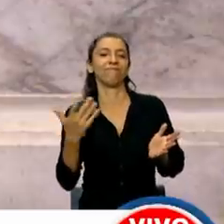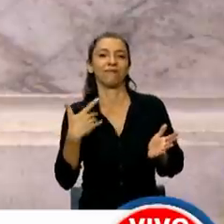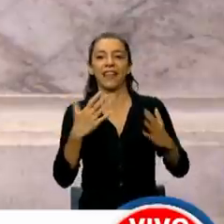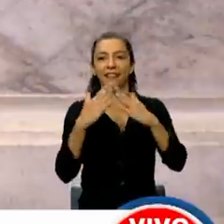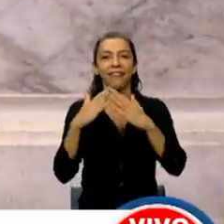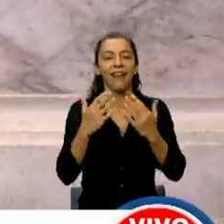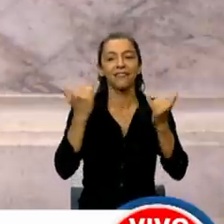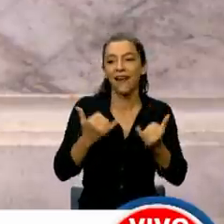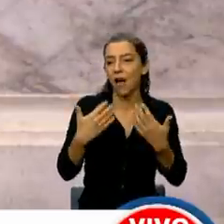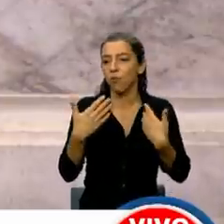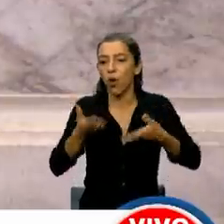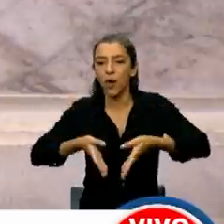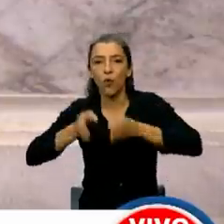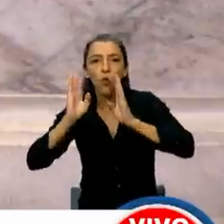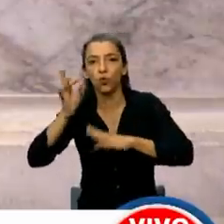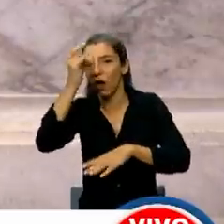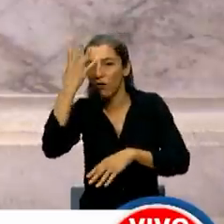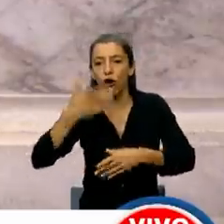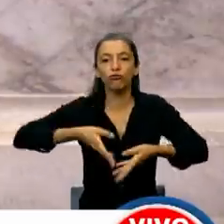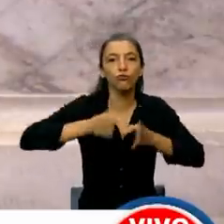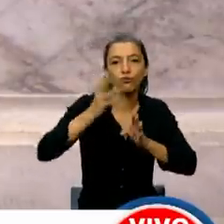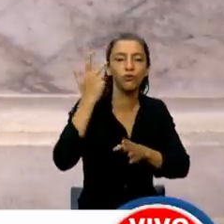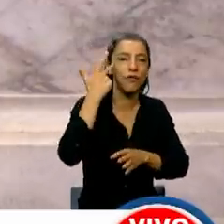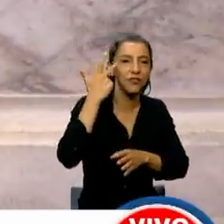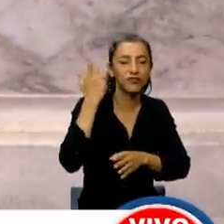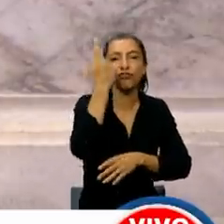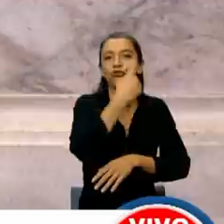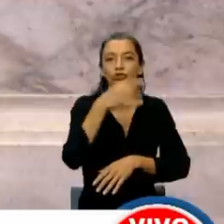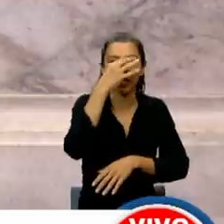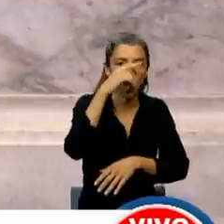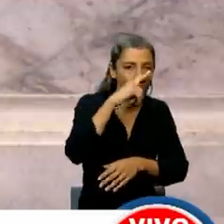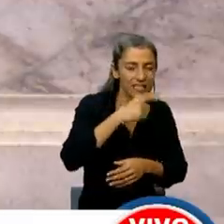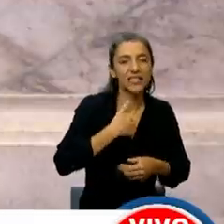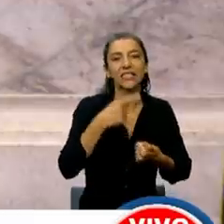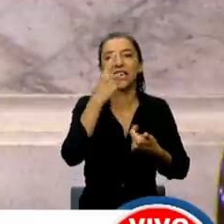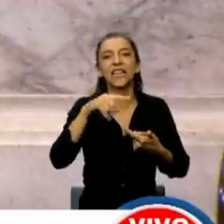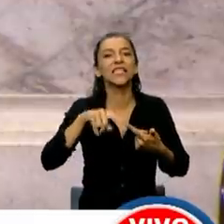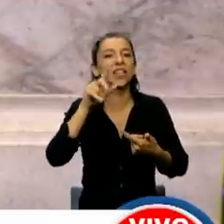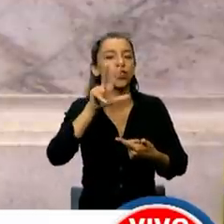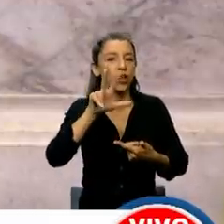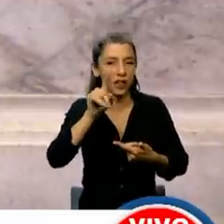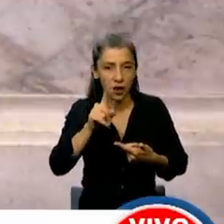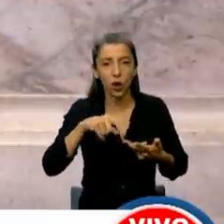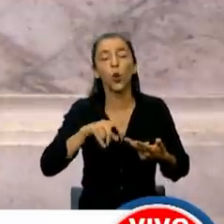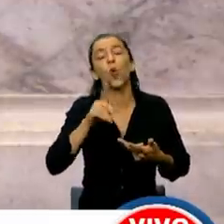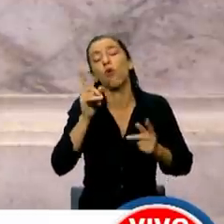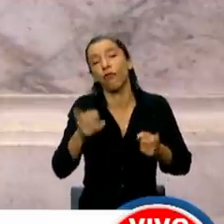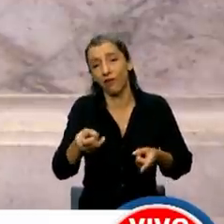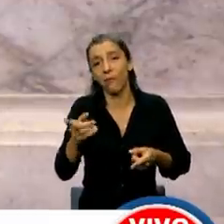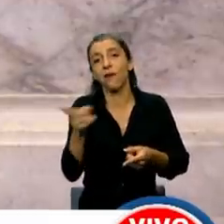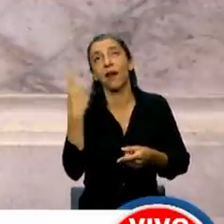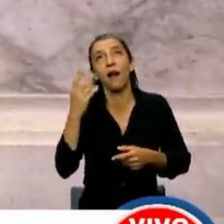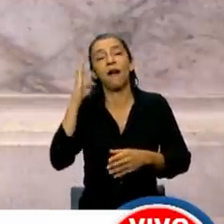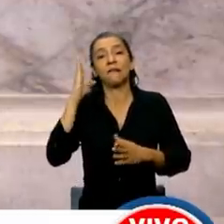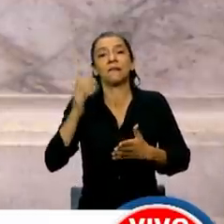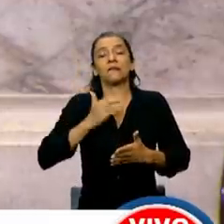la ruta 12 la ruta 18 las 127 de las 131 la tan ansiada terminal